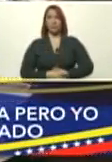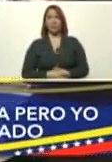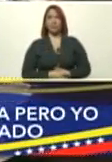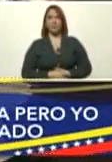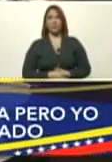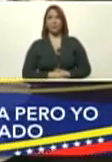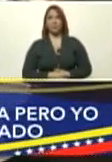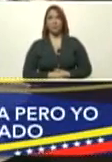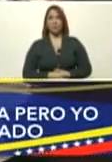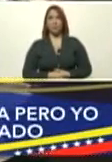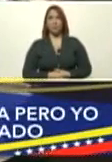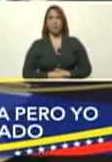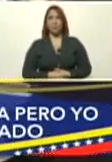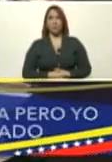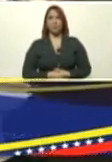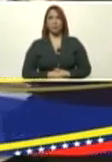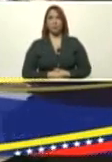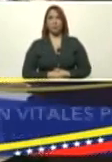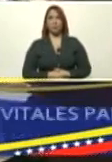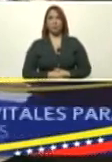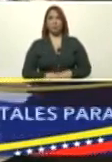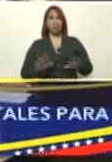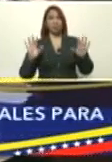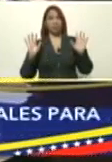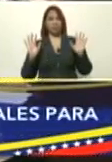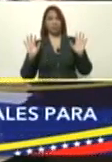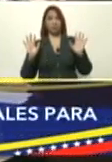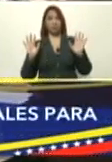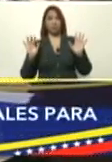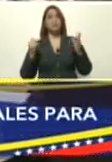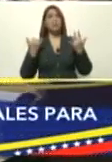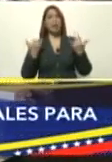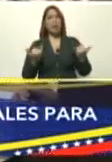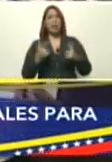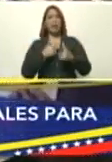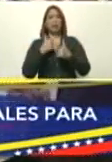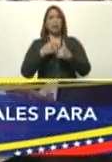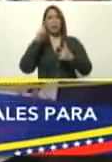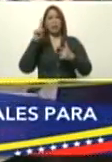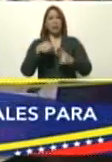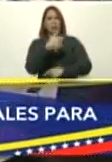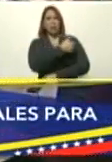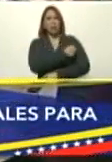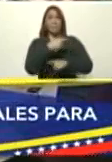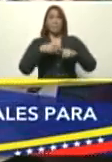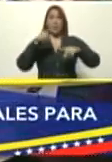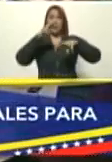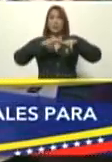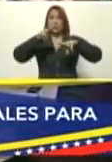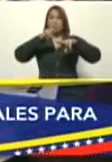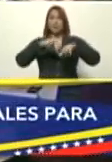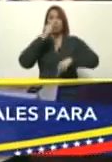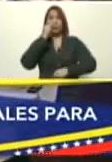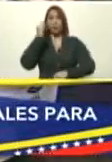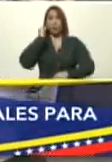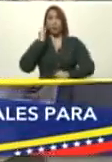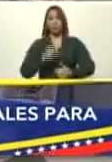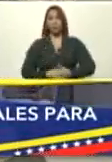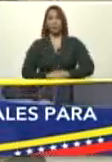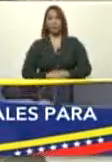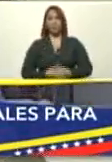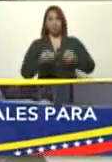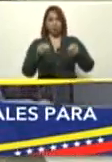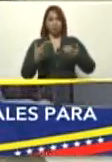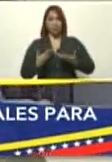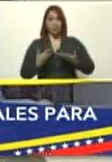muchacho, así ha sido. Y ahora entonces también la vacunación para niños y niñas, me han dado